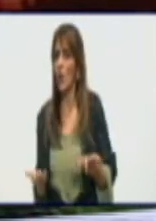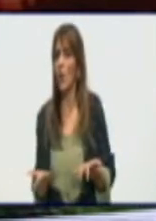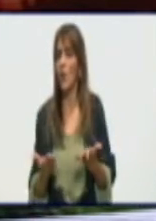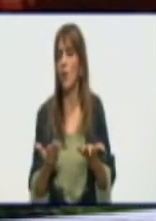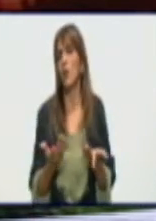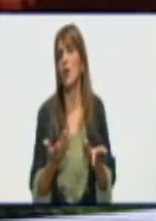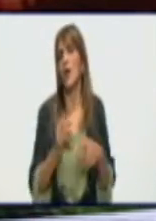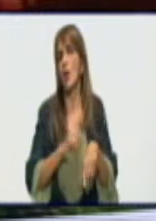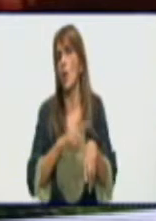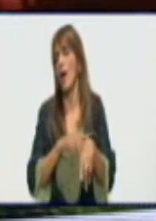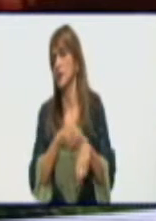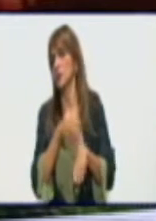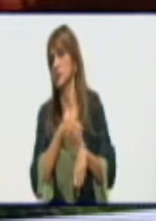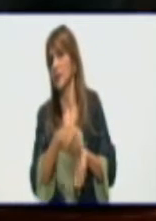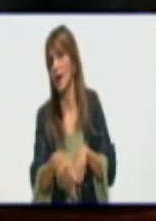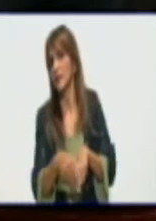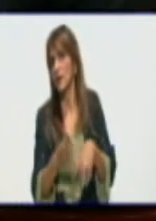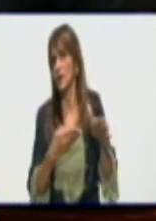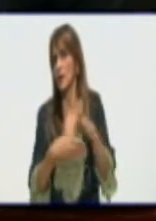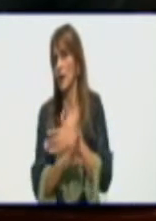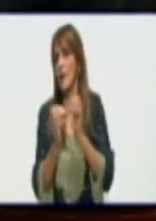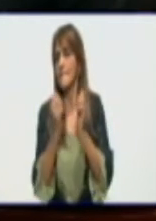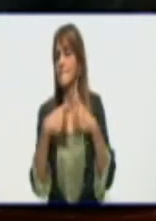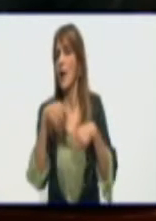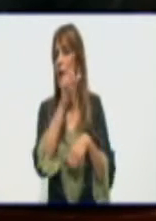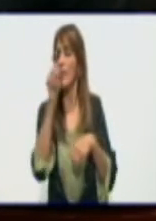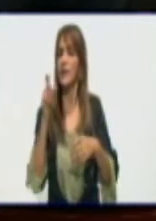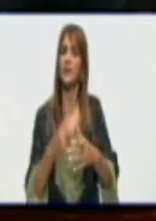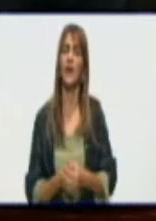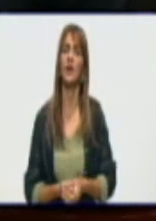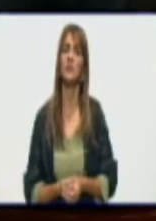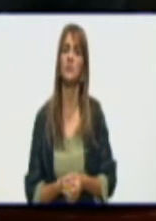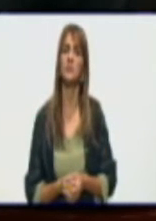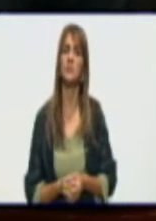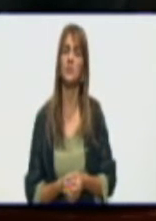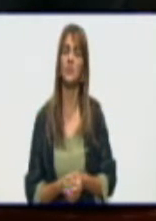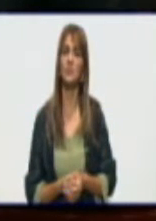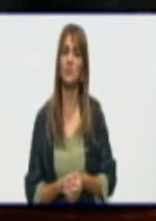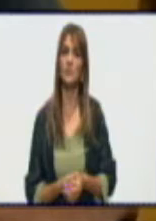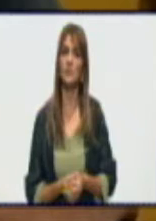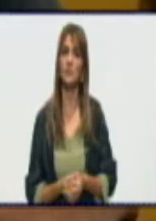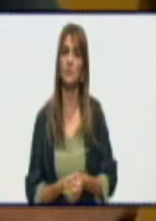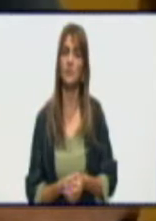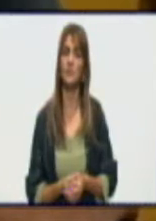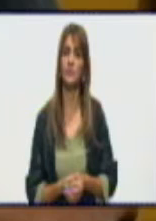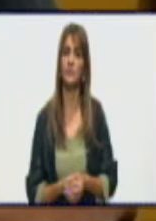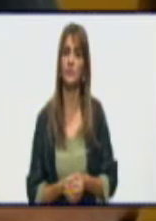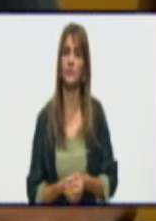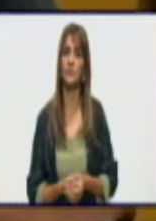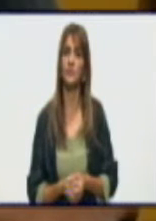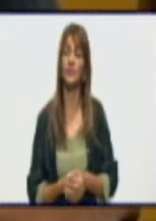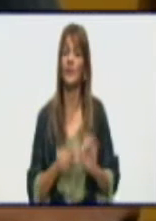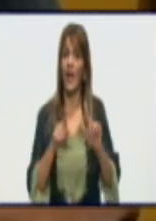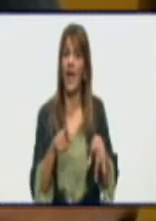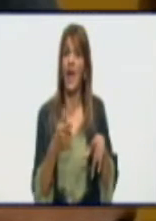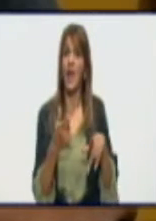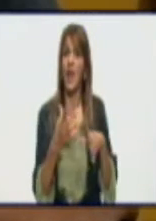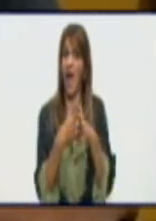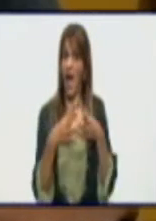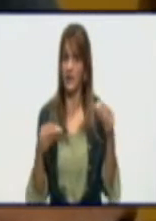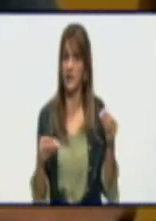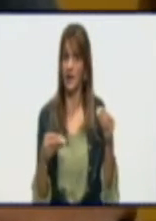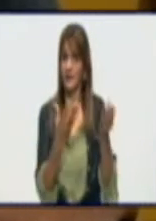la producción del día? Eso no, aunque debemos de plantear que la harina se está tirando en tiro directo de Santiago. Es decir,